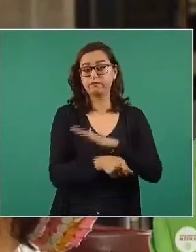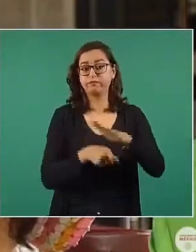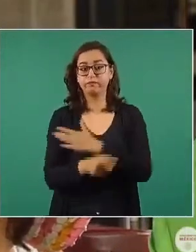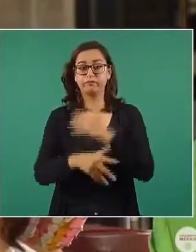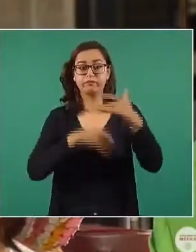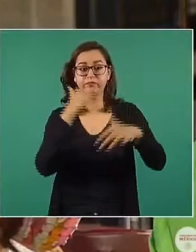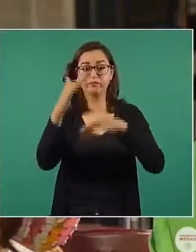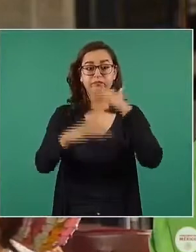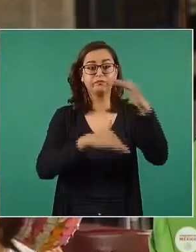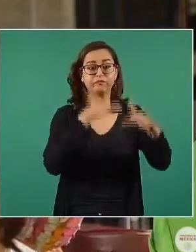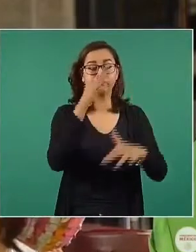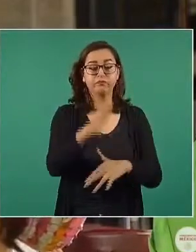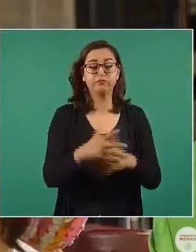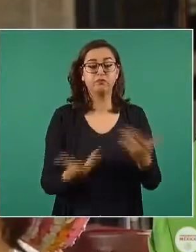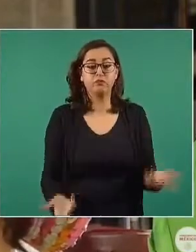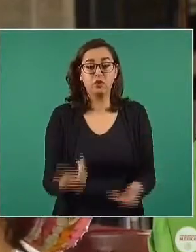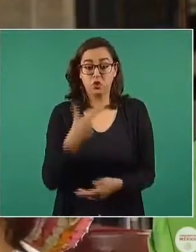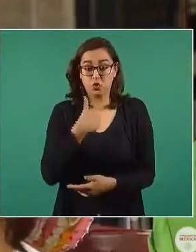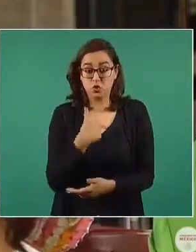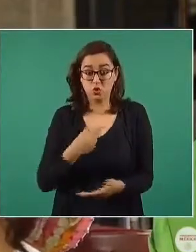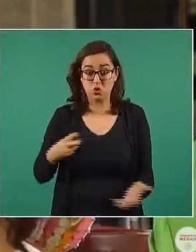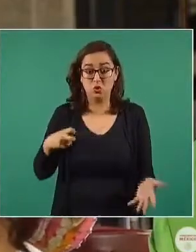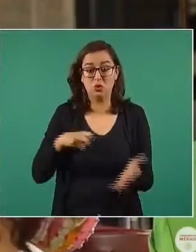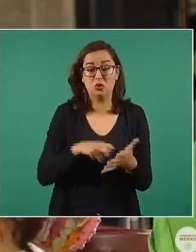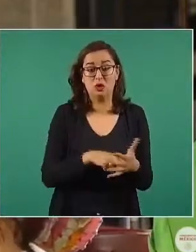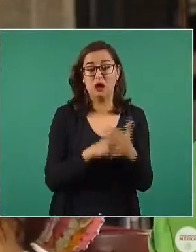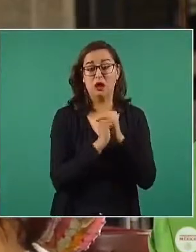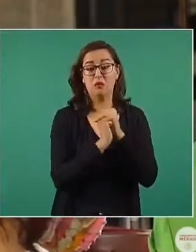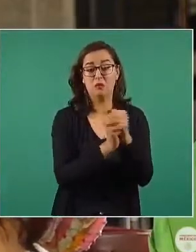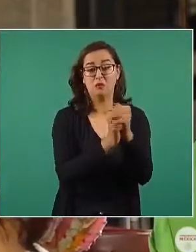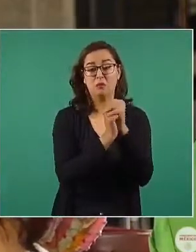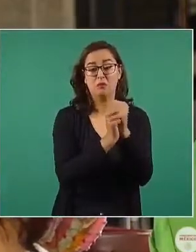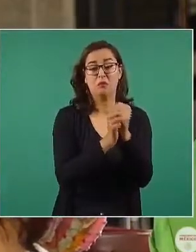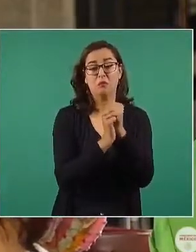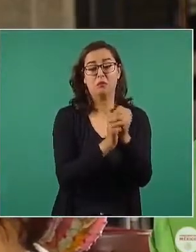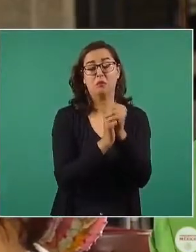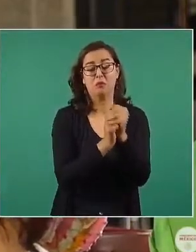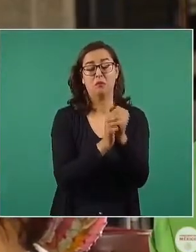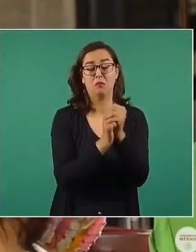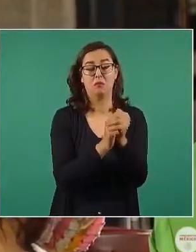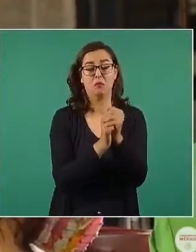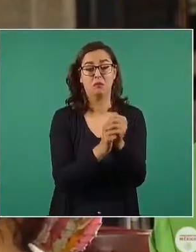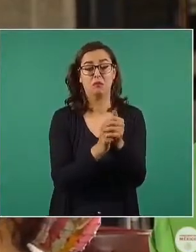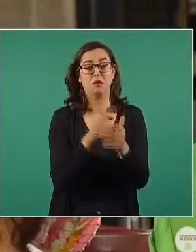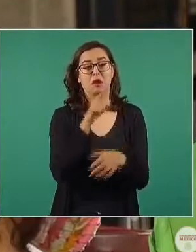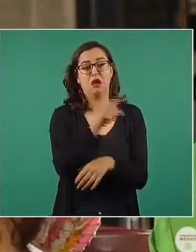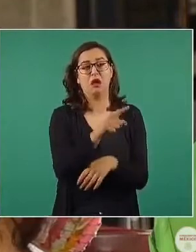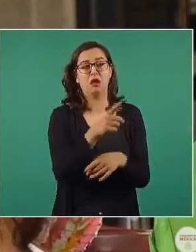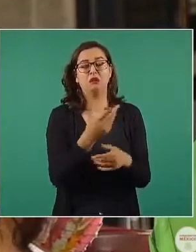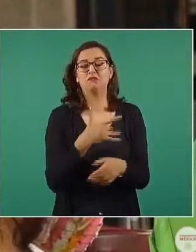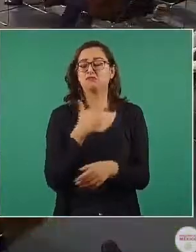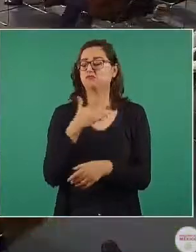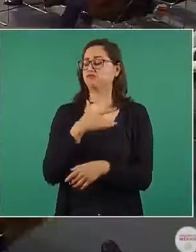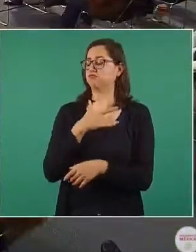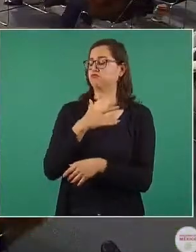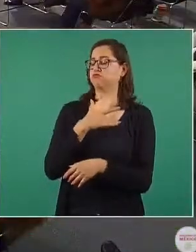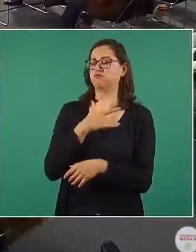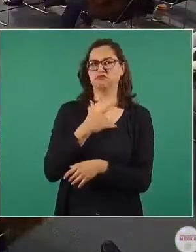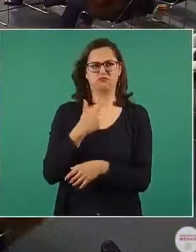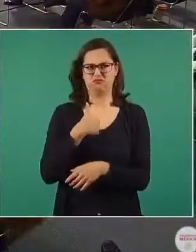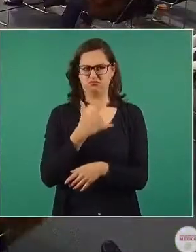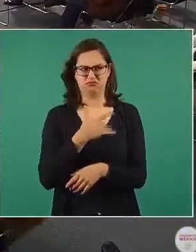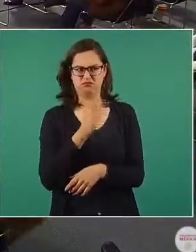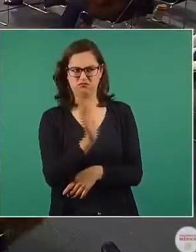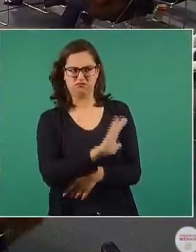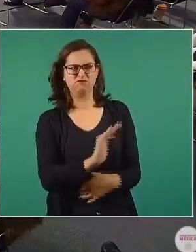vez de ponerme de rodillas e implorar misericordia a los pies de este hombre con complejo de grandeza, he decidido plantarle